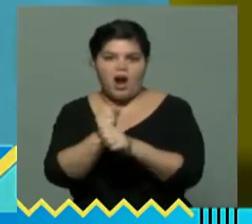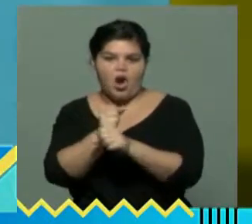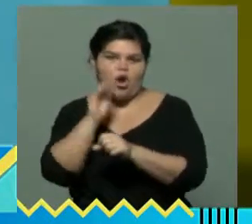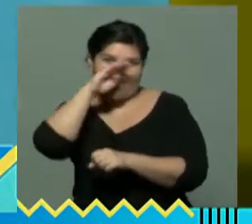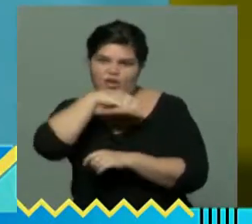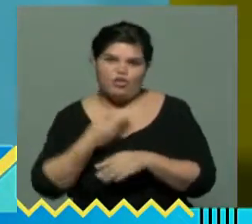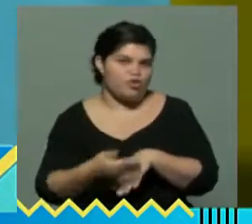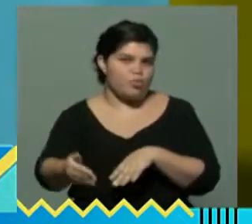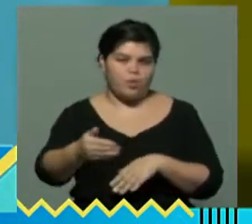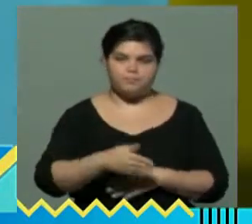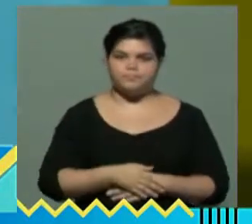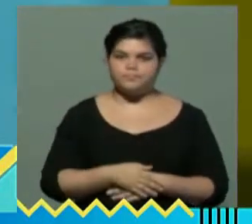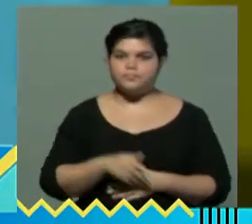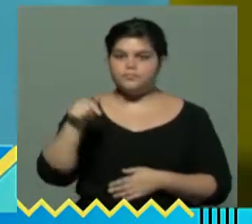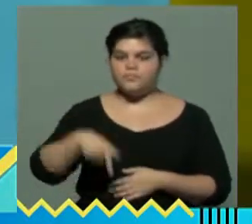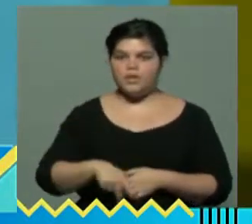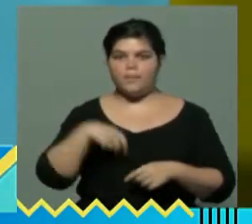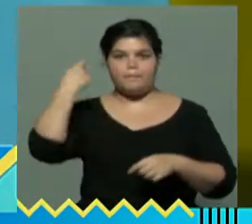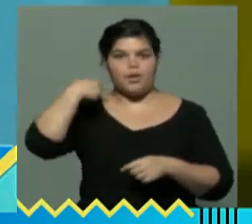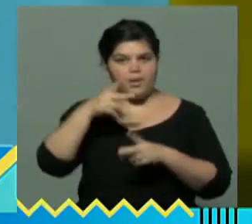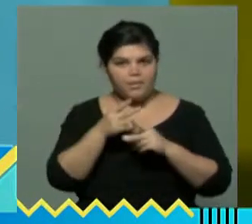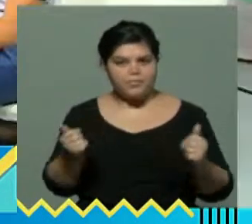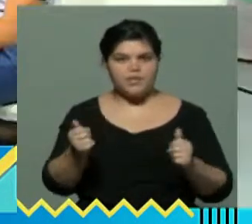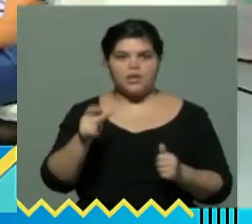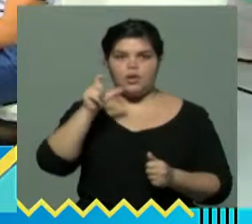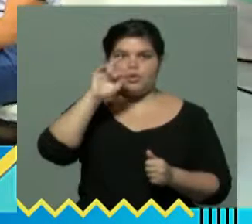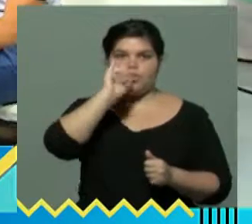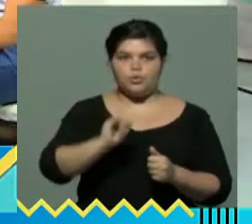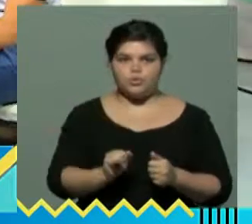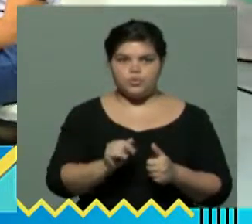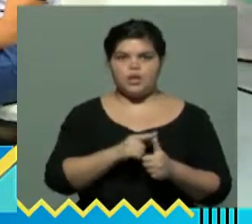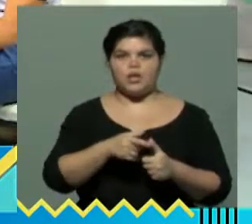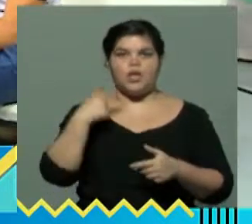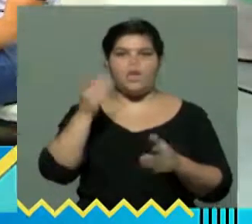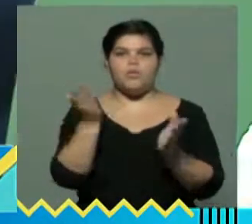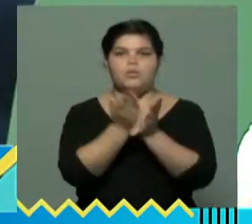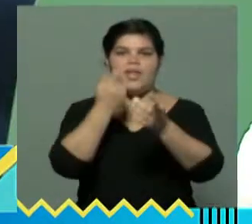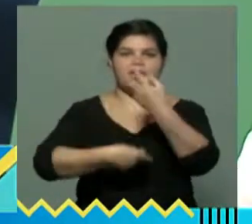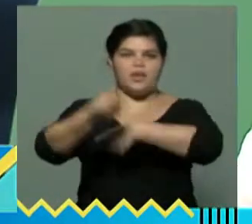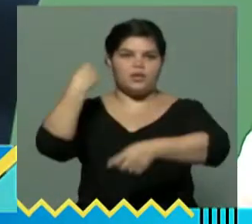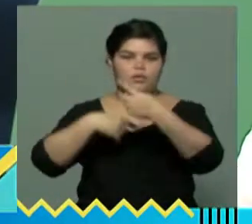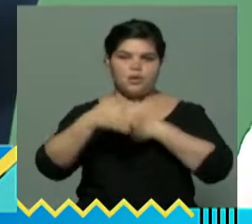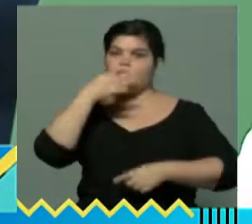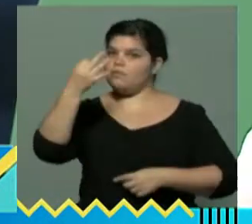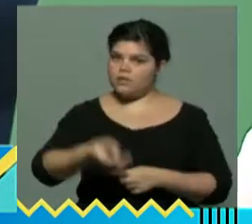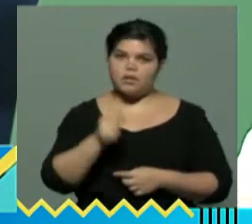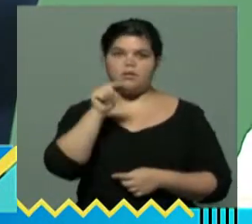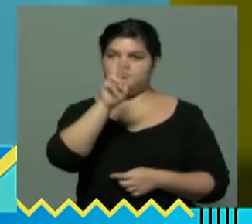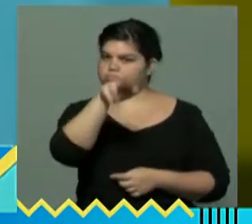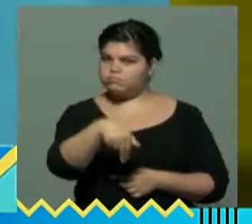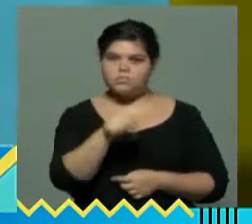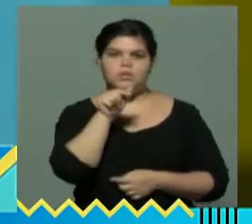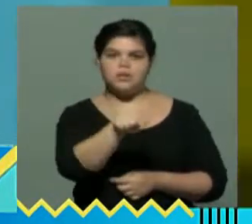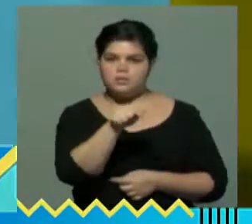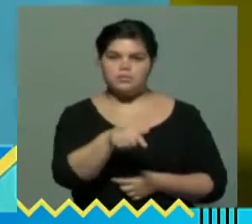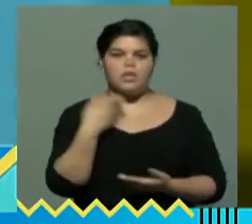ir cerrando el programa de hoy. Gracias, Juan Cruz Loyola, estudiante de Historia. La verdad que acabas de decir algo que bueno, es una demanda